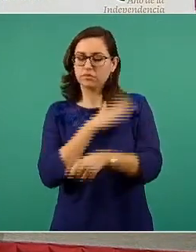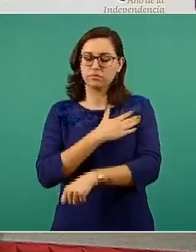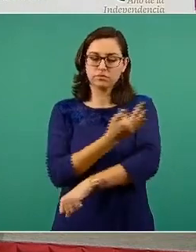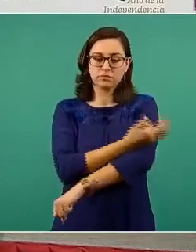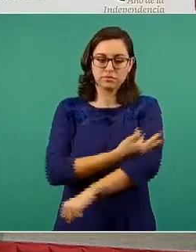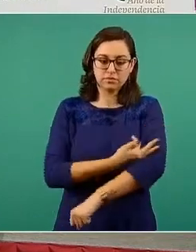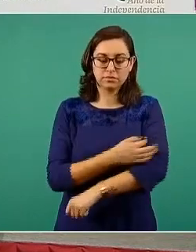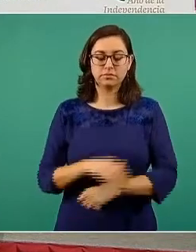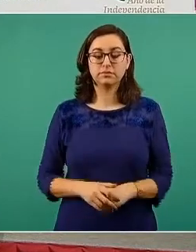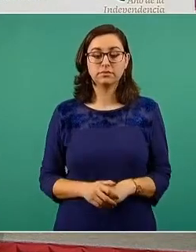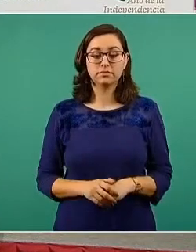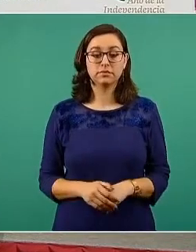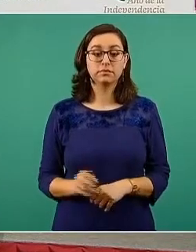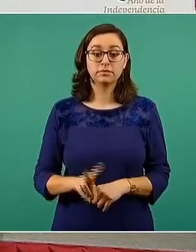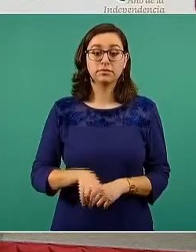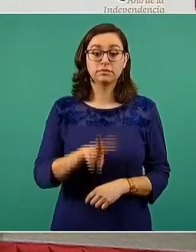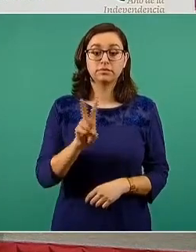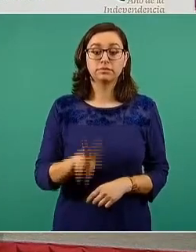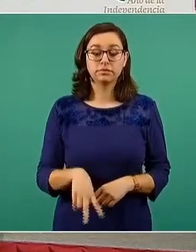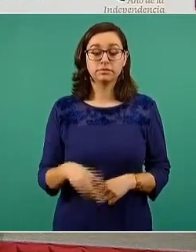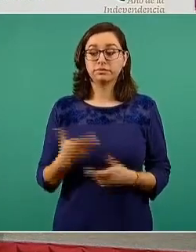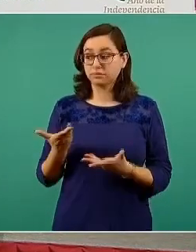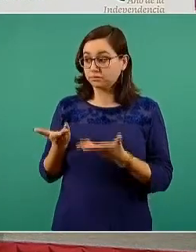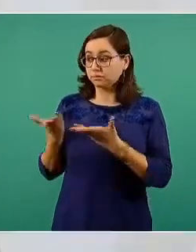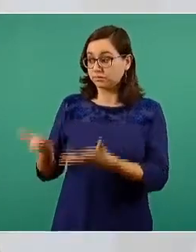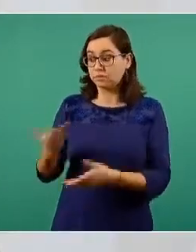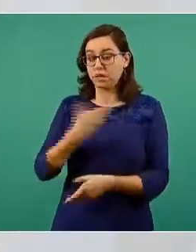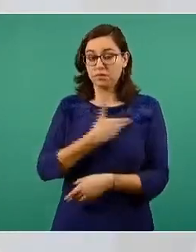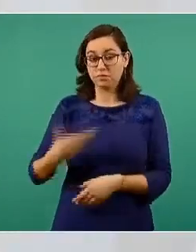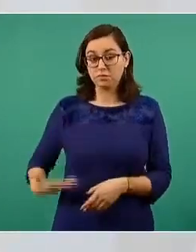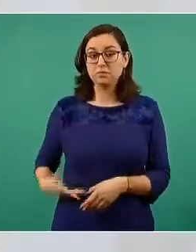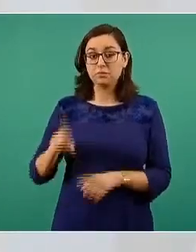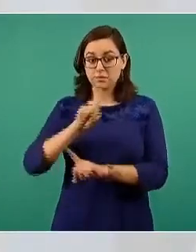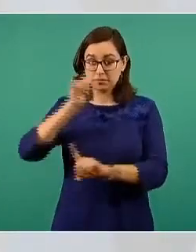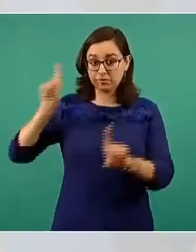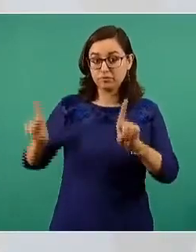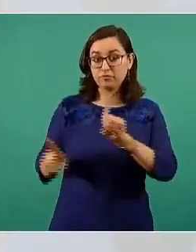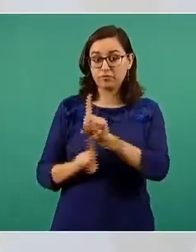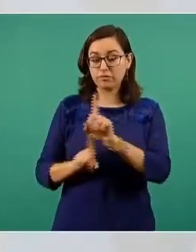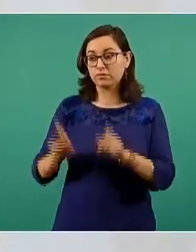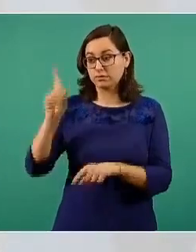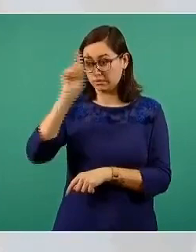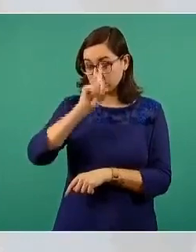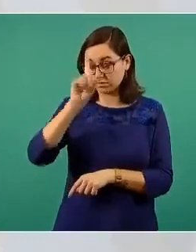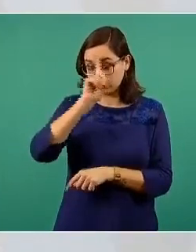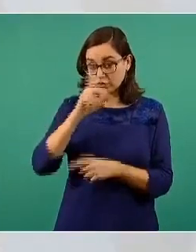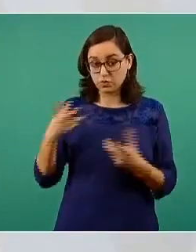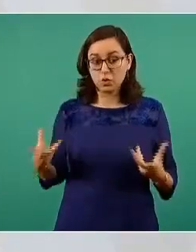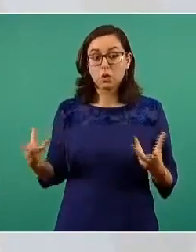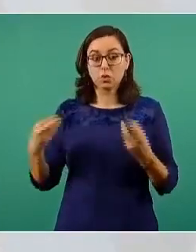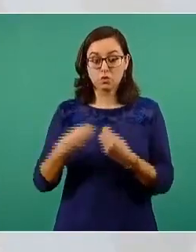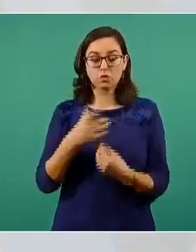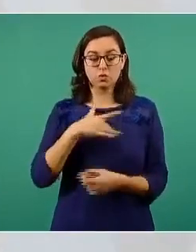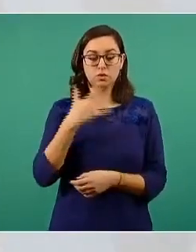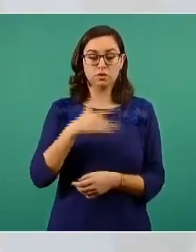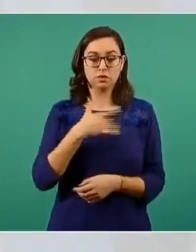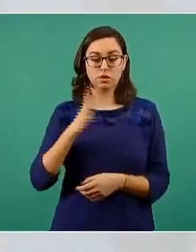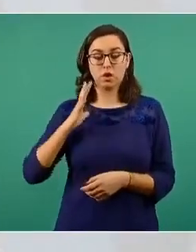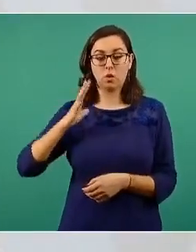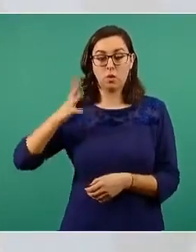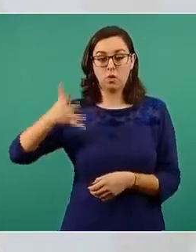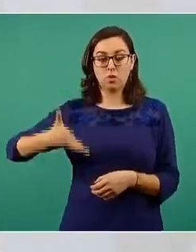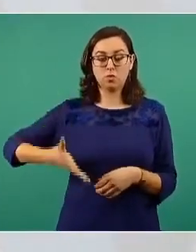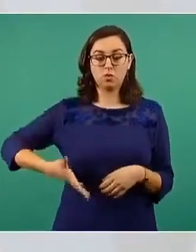redes sociales. La verdad que junto con la asesora presidencial, Cecilia Nicolini, estamos acá con mucho orgullo y es un honor